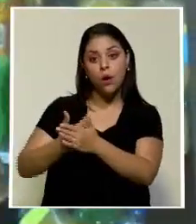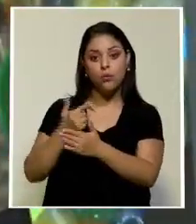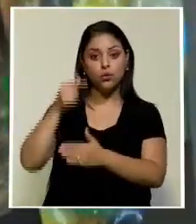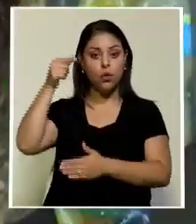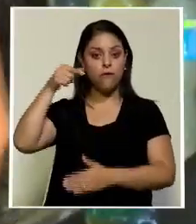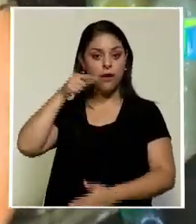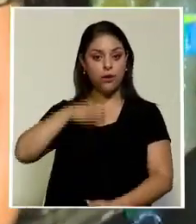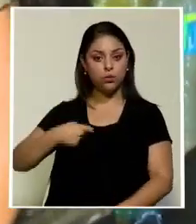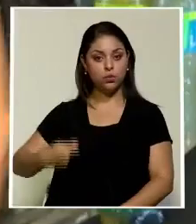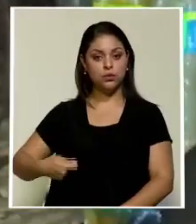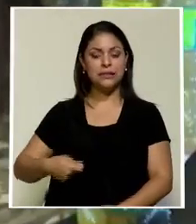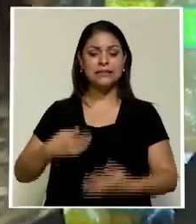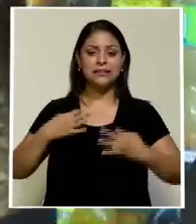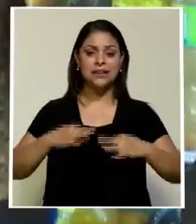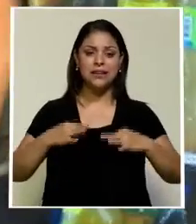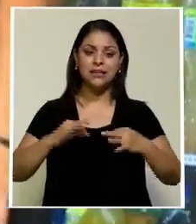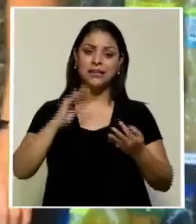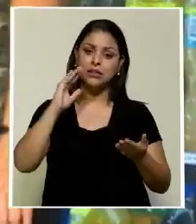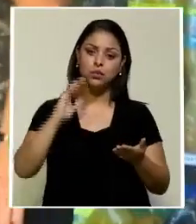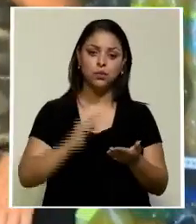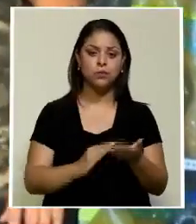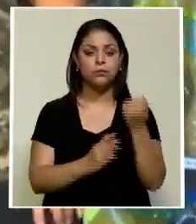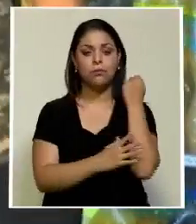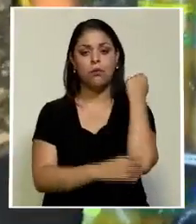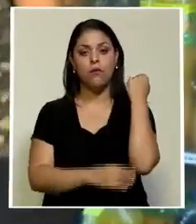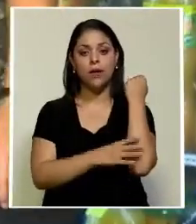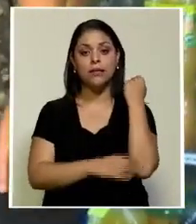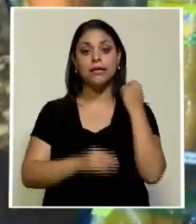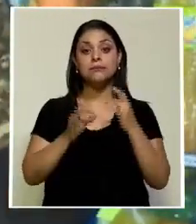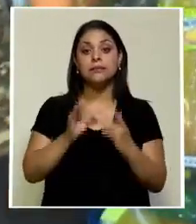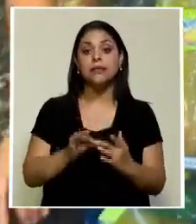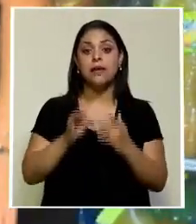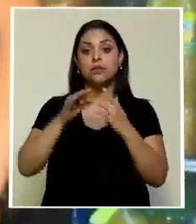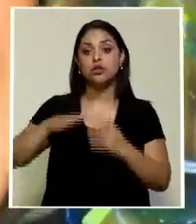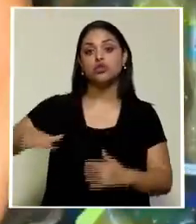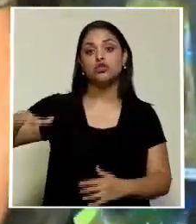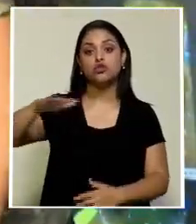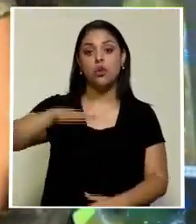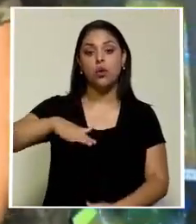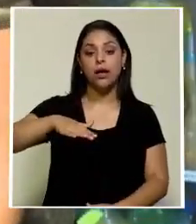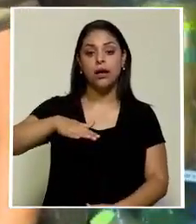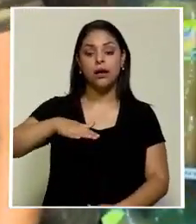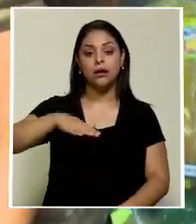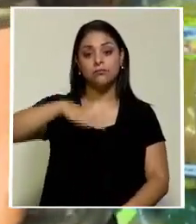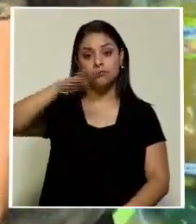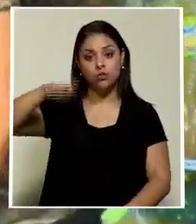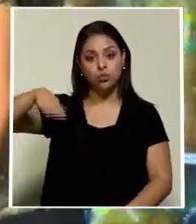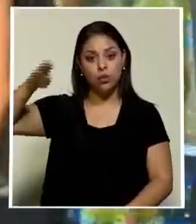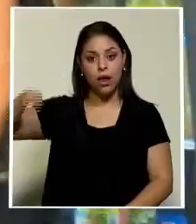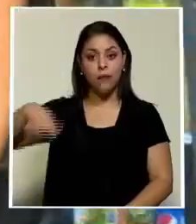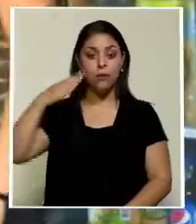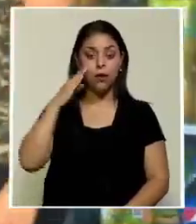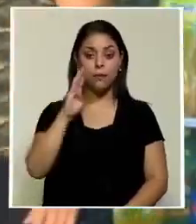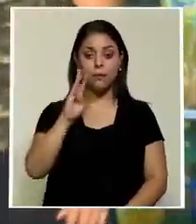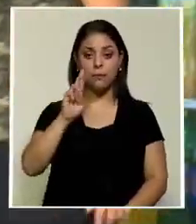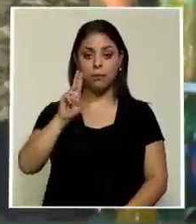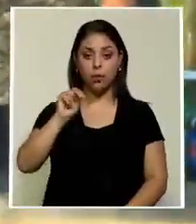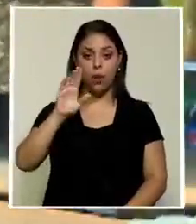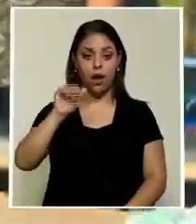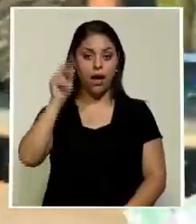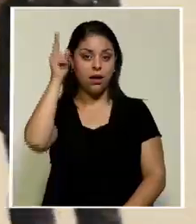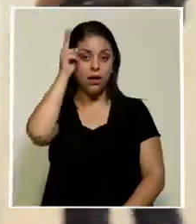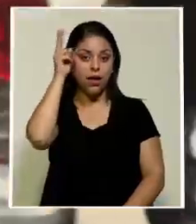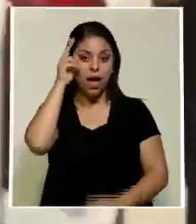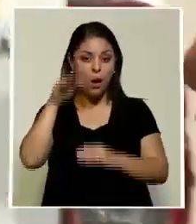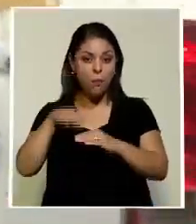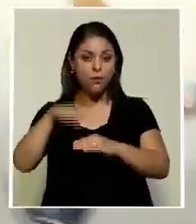de reducir la pobreza, sobre todo en la zona rural. Por ejemplo, en la región Brunca se dio un aumento significativo de 7 puntos porcentuales en la